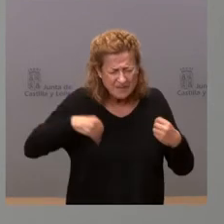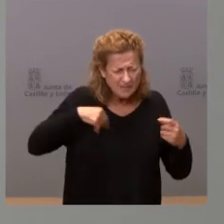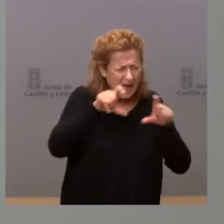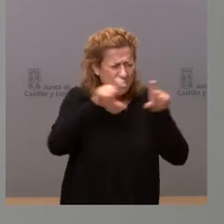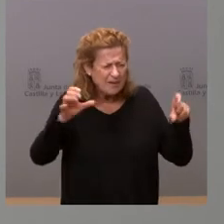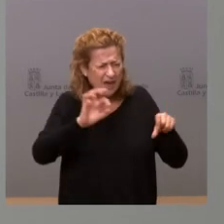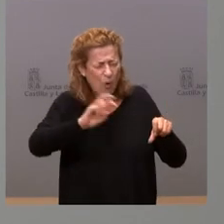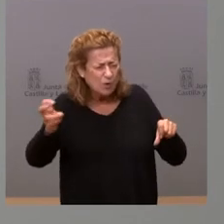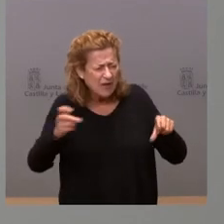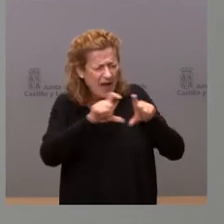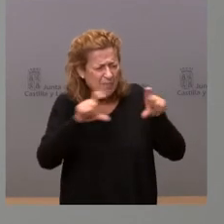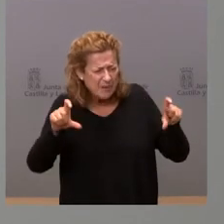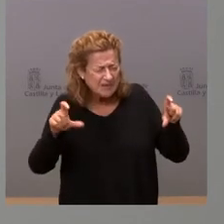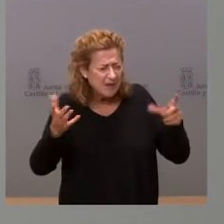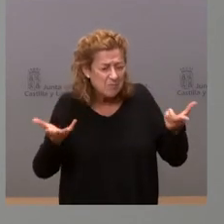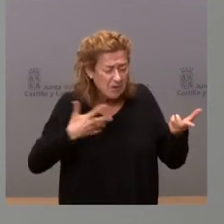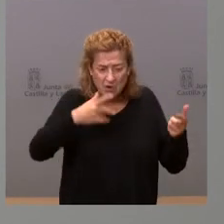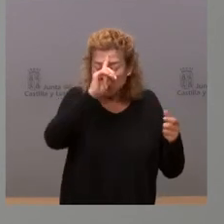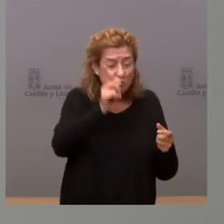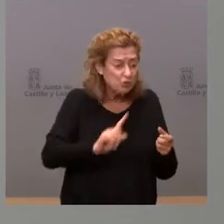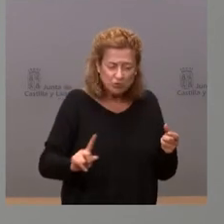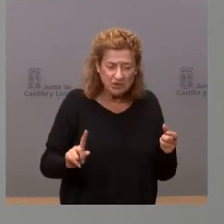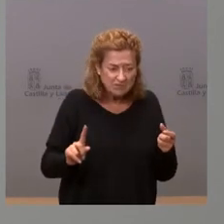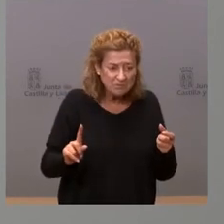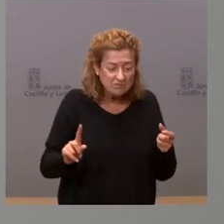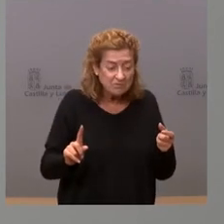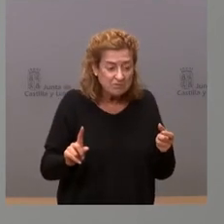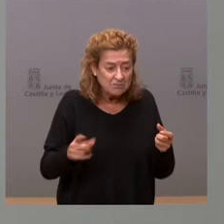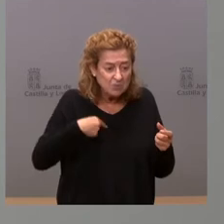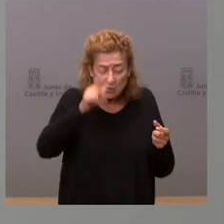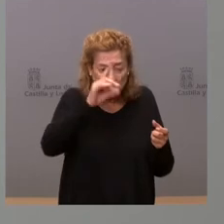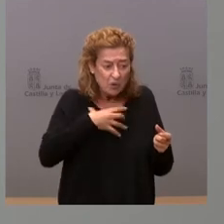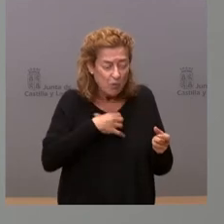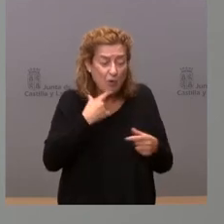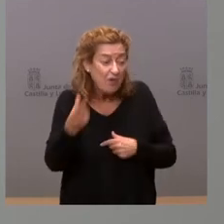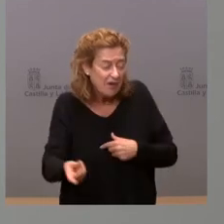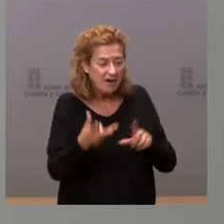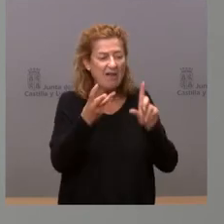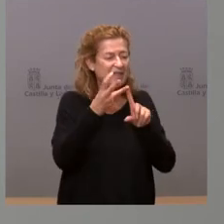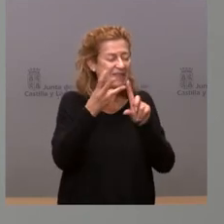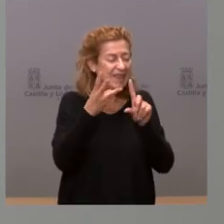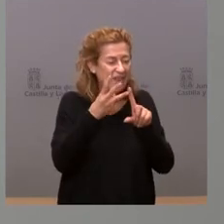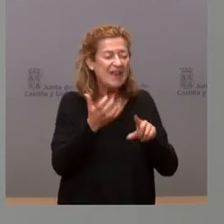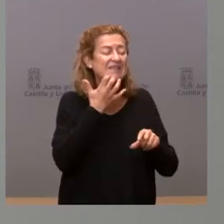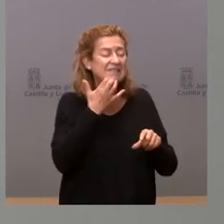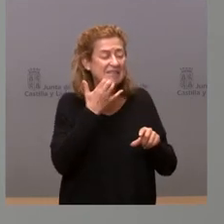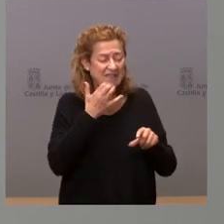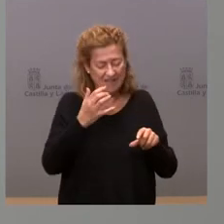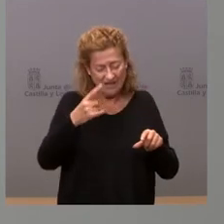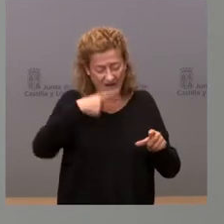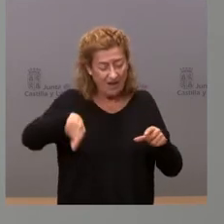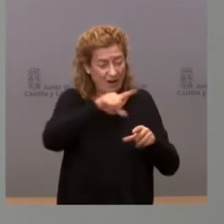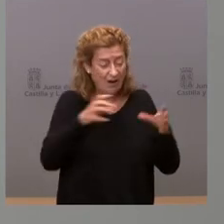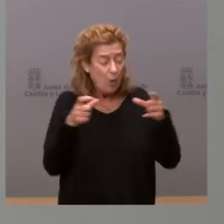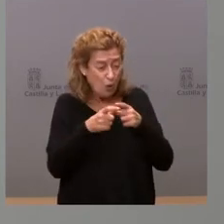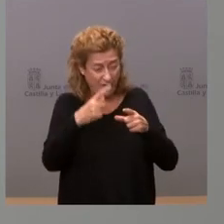anterior yo creo que no lo sé exactamente pero no solo puede decidir la tercera es si el comité de expertos e varones y esta